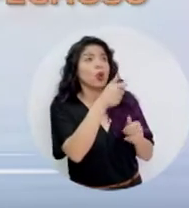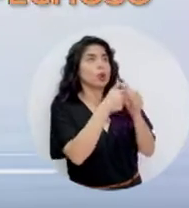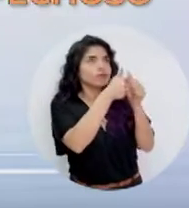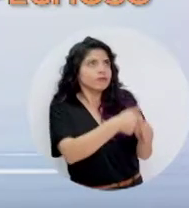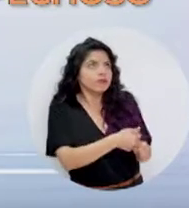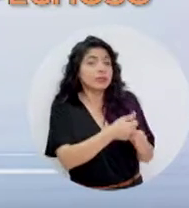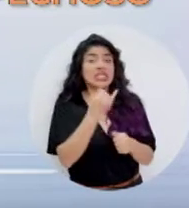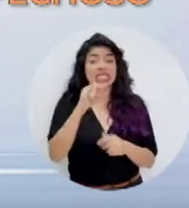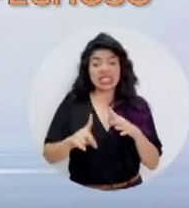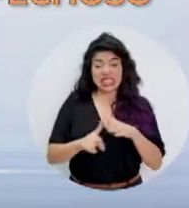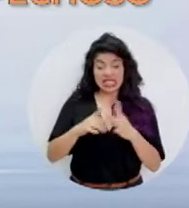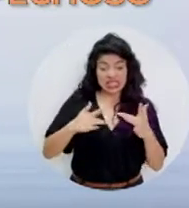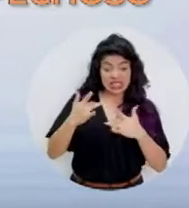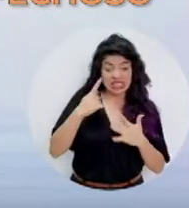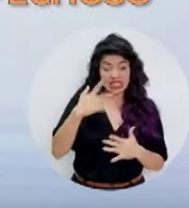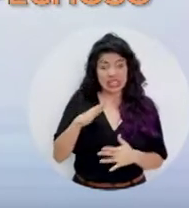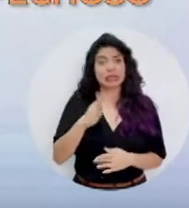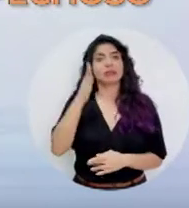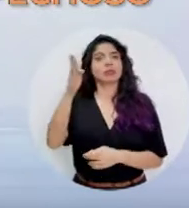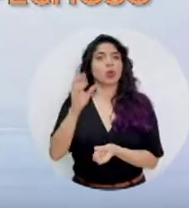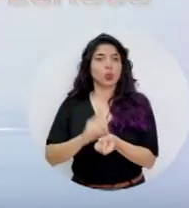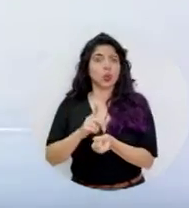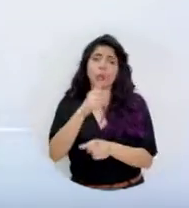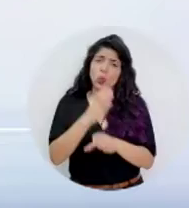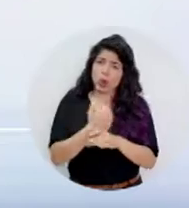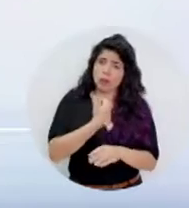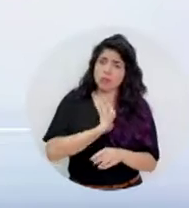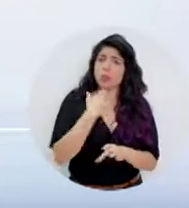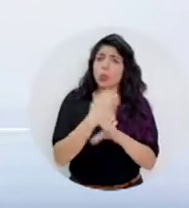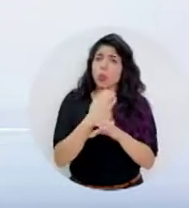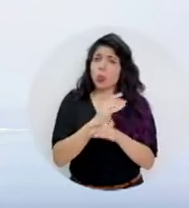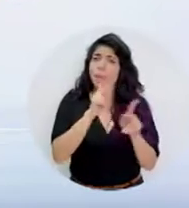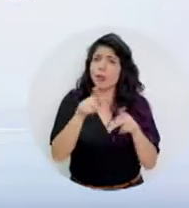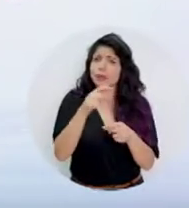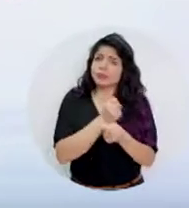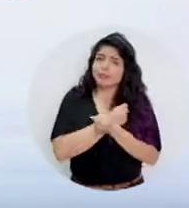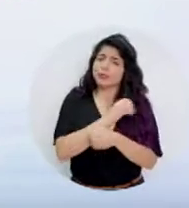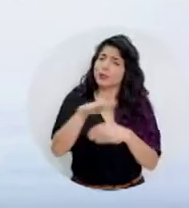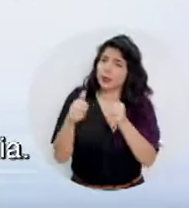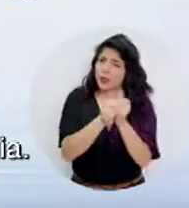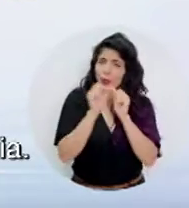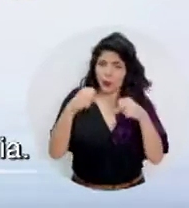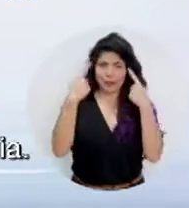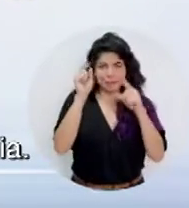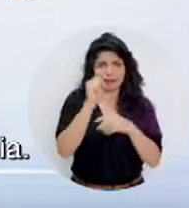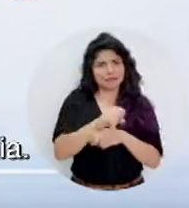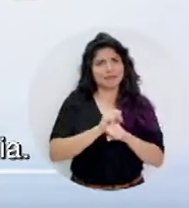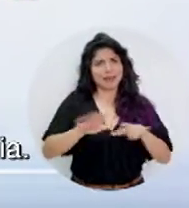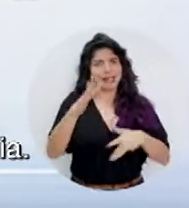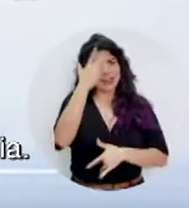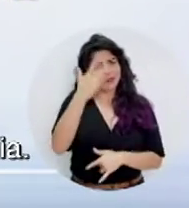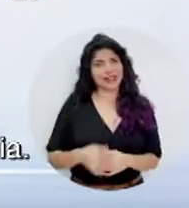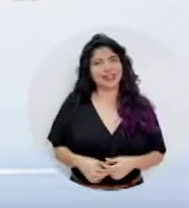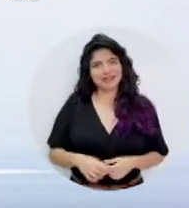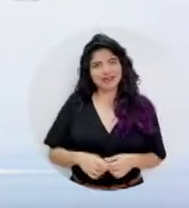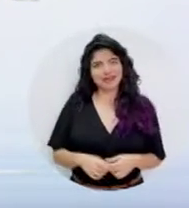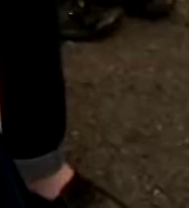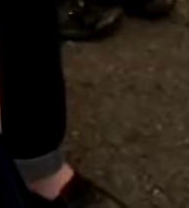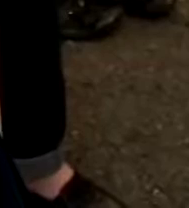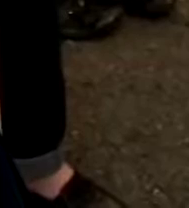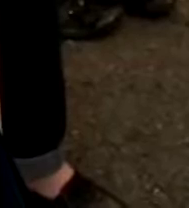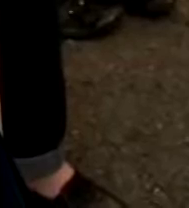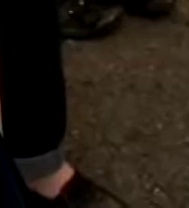acerca de los mayores factores de riesgo que se han detectado con el eslógan cuídate y cuida a tus seres queridos las